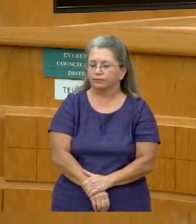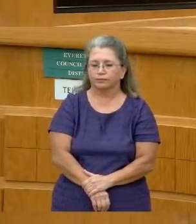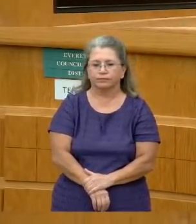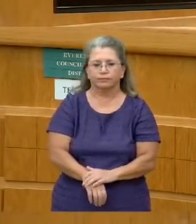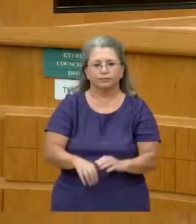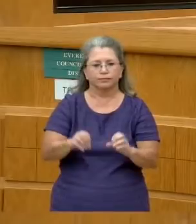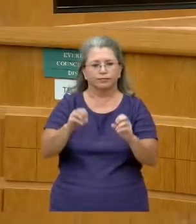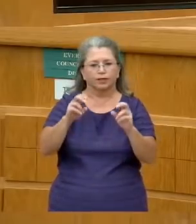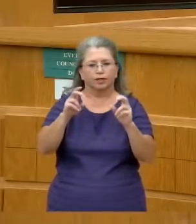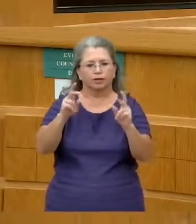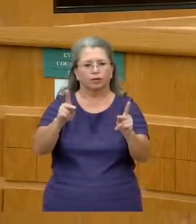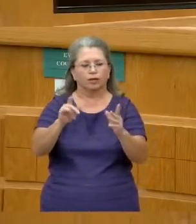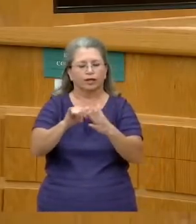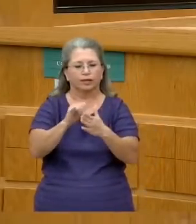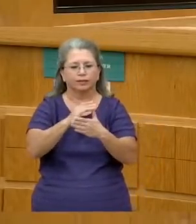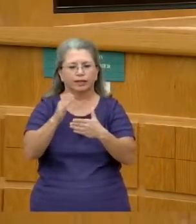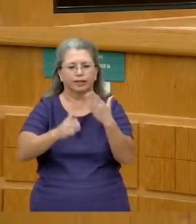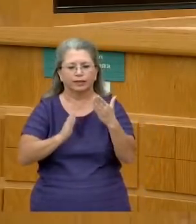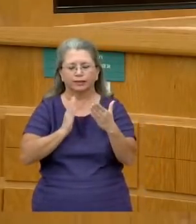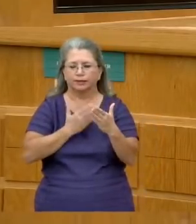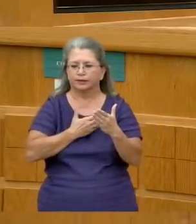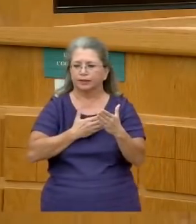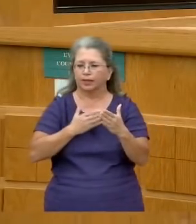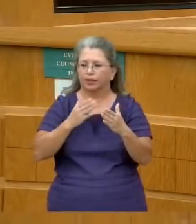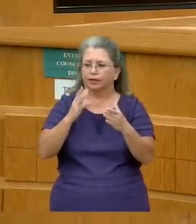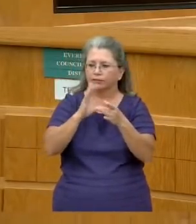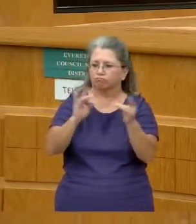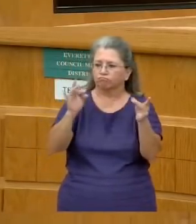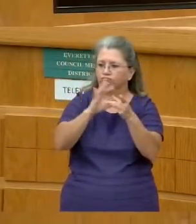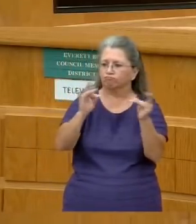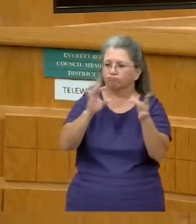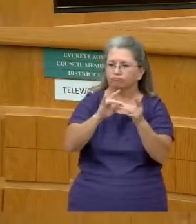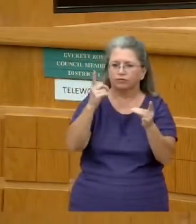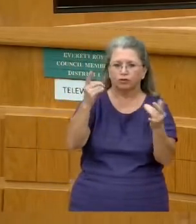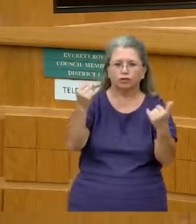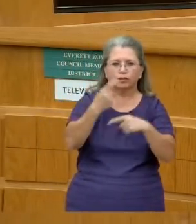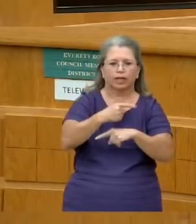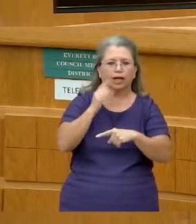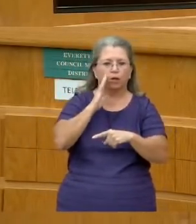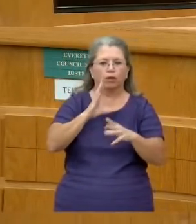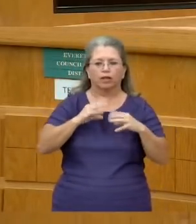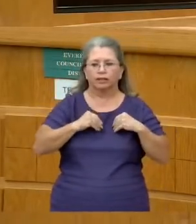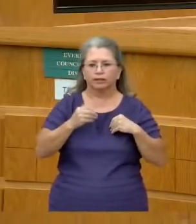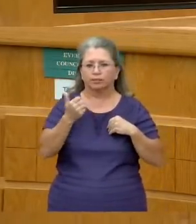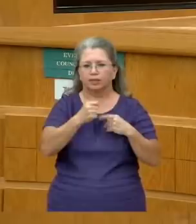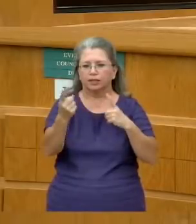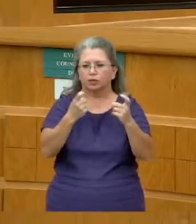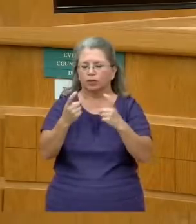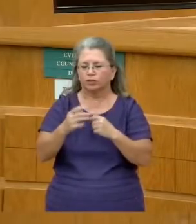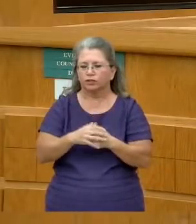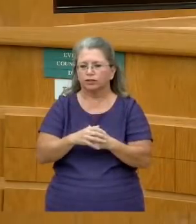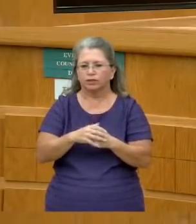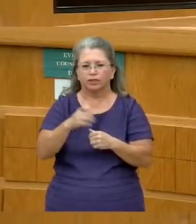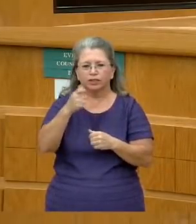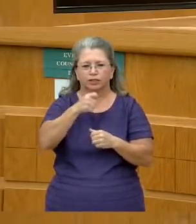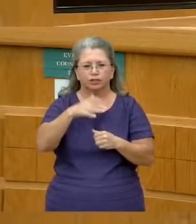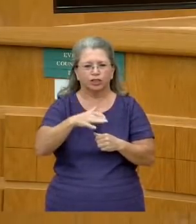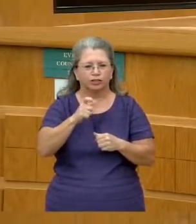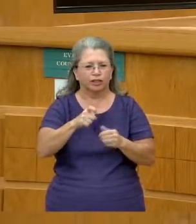Okay, that concludes our briefing for today. I can take any questions that you might have. The judge is back